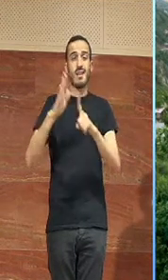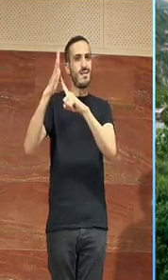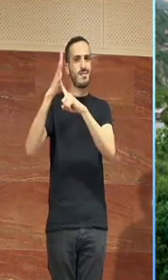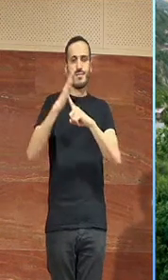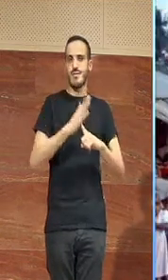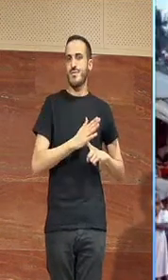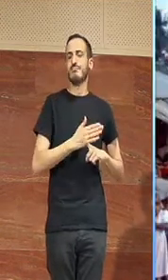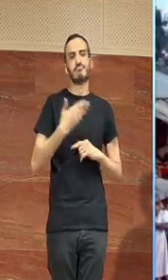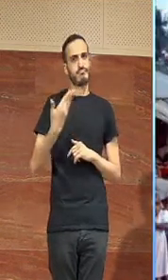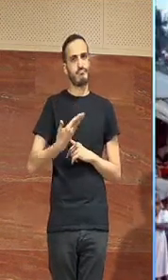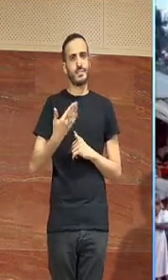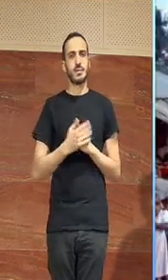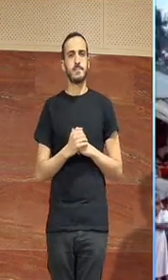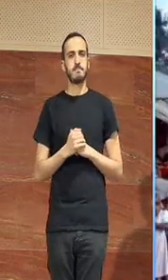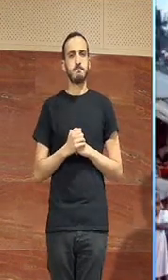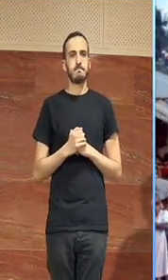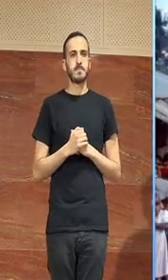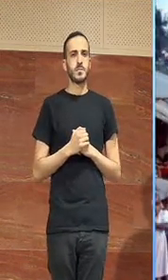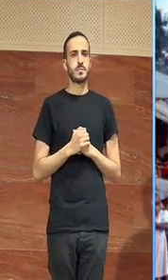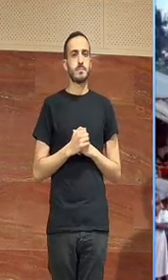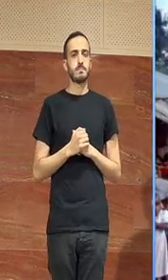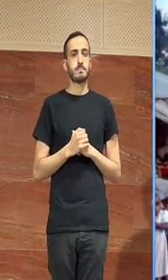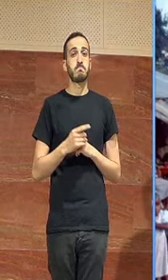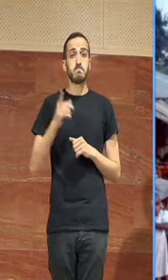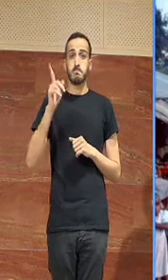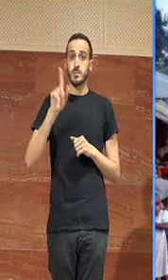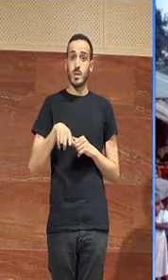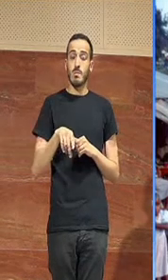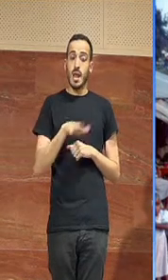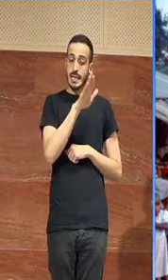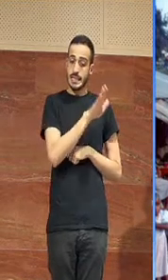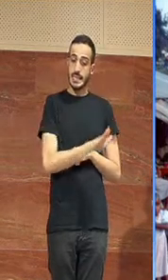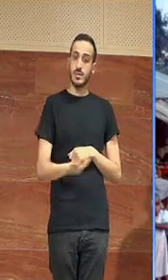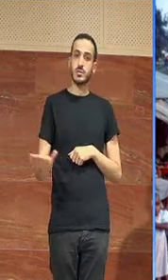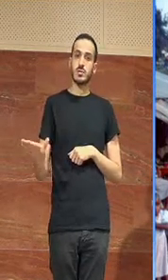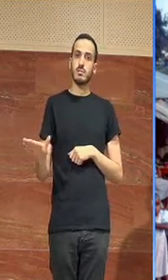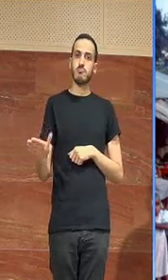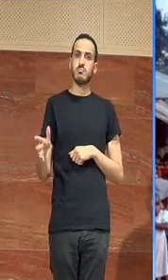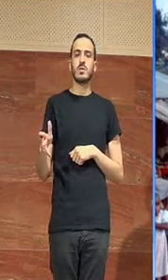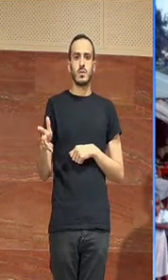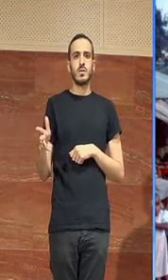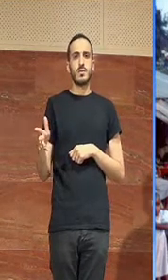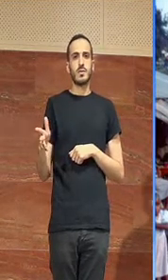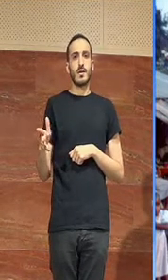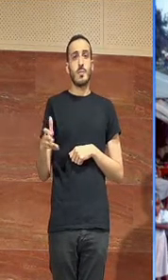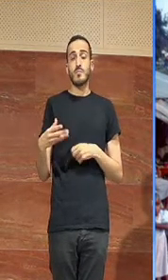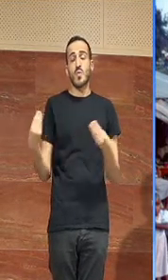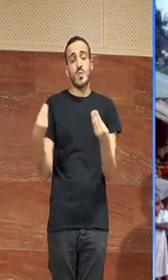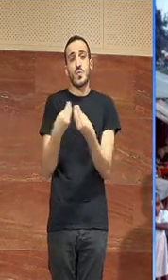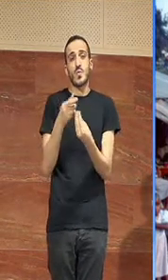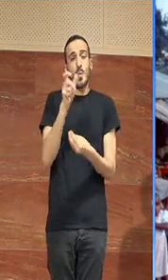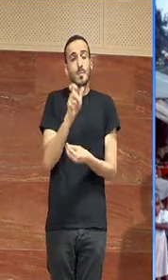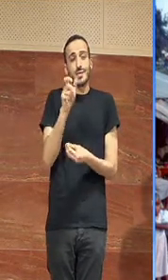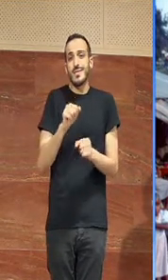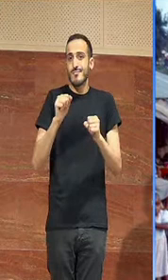sexo. Y también muchísimos niños que no tienen acompañamiento de adulto.